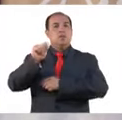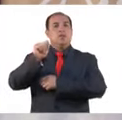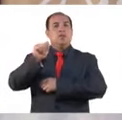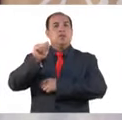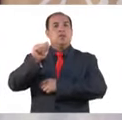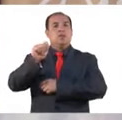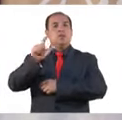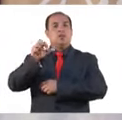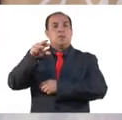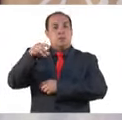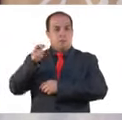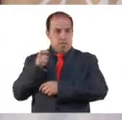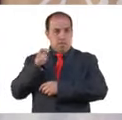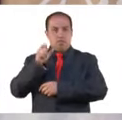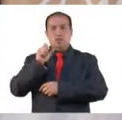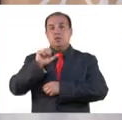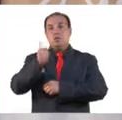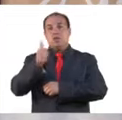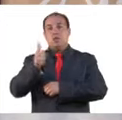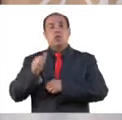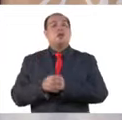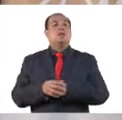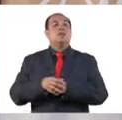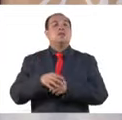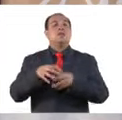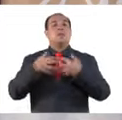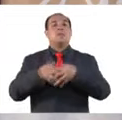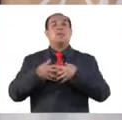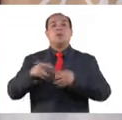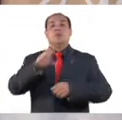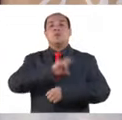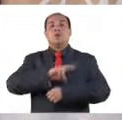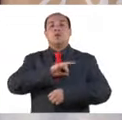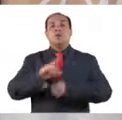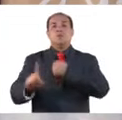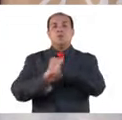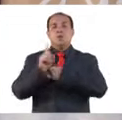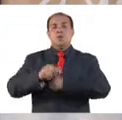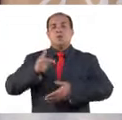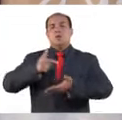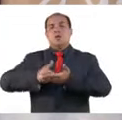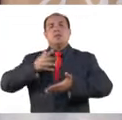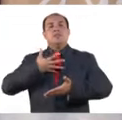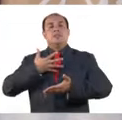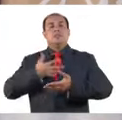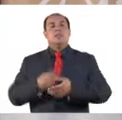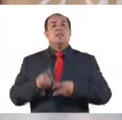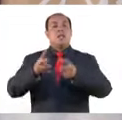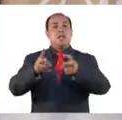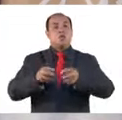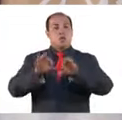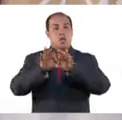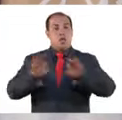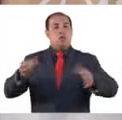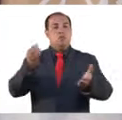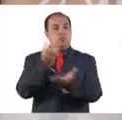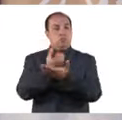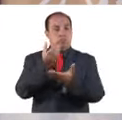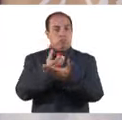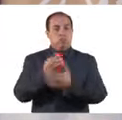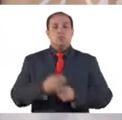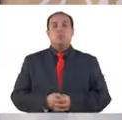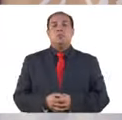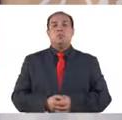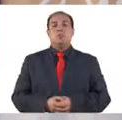otras empresas, incluso privadas, que tienen problemas graves con robo de cable de cobre. Entonces, tiene que ver con un